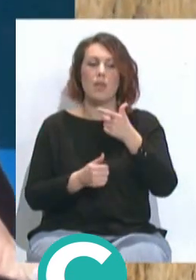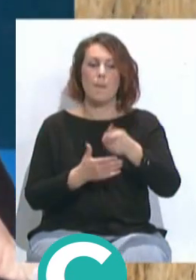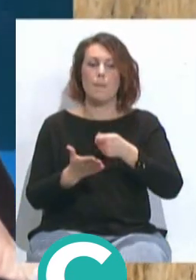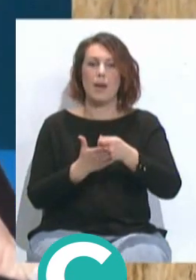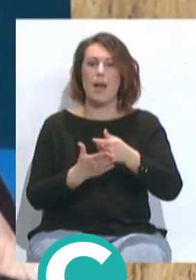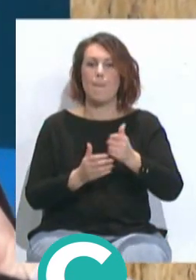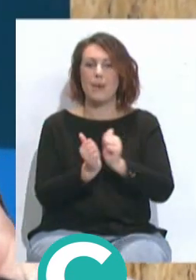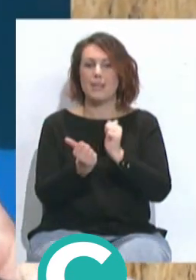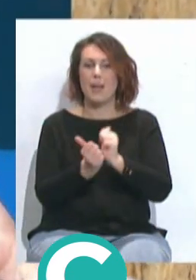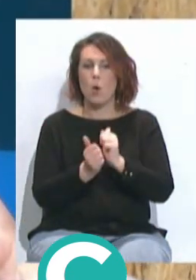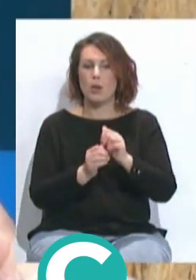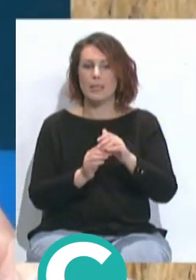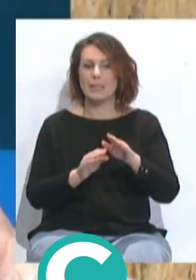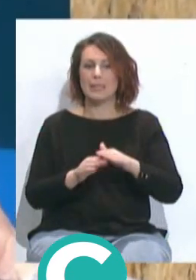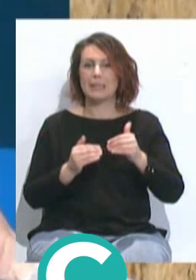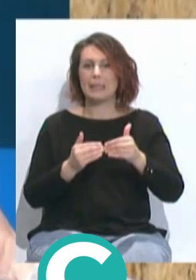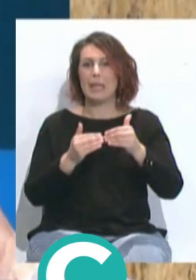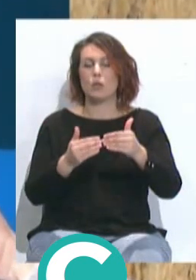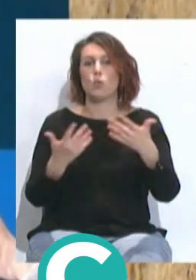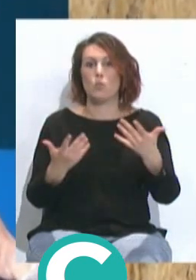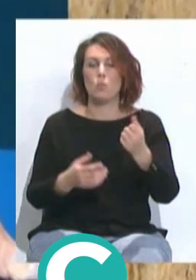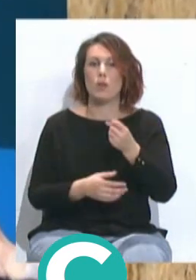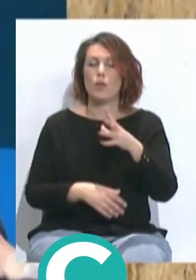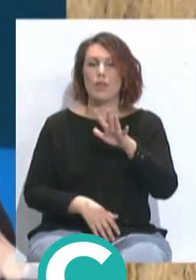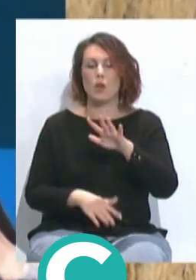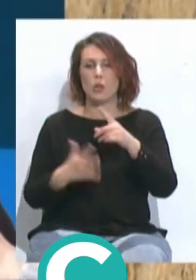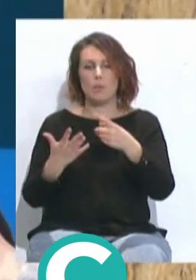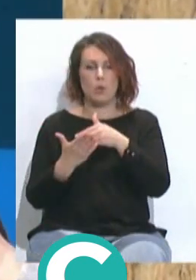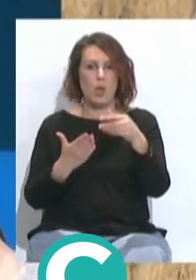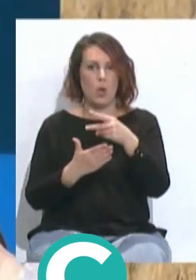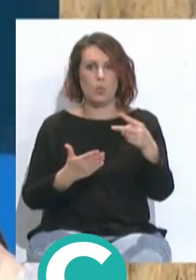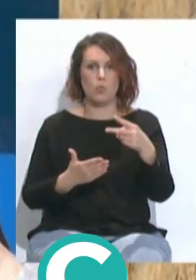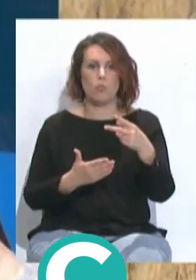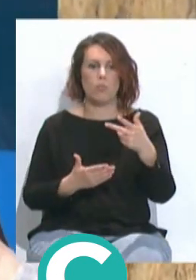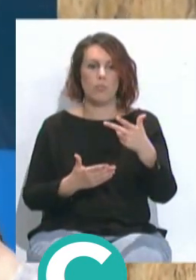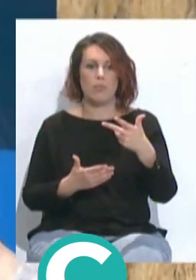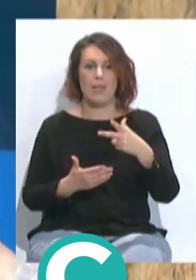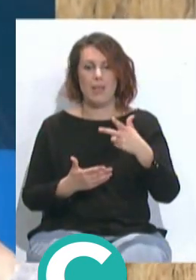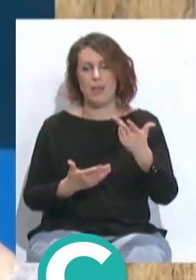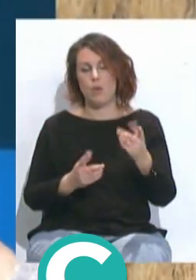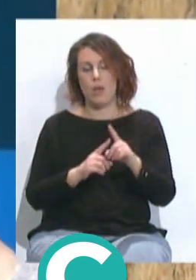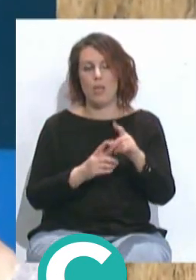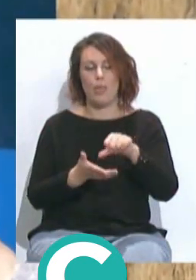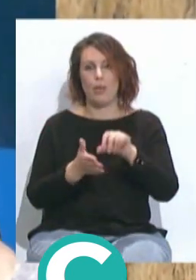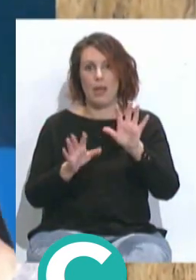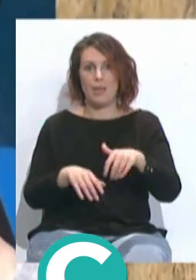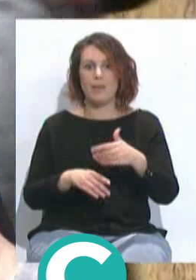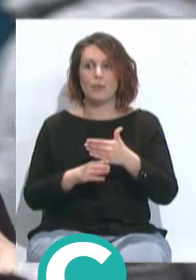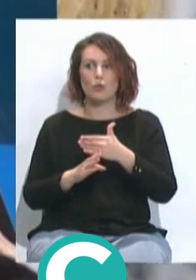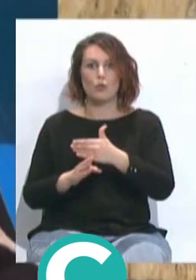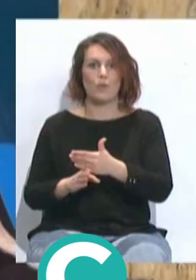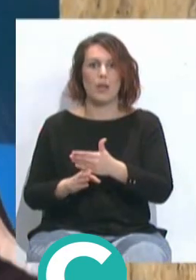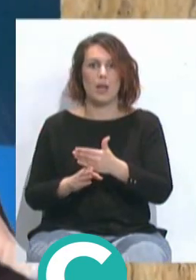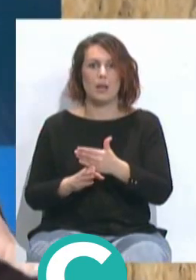retrasos de los préstamos que son unos aproximadamente unos 5 o 6 millones de euros que con eso a una ciudad como Cádiz le quede